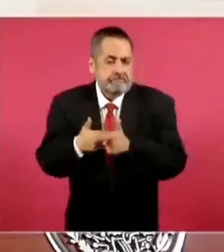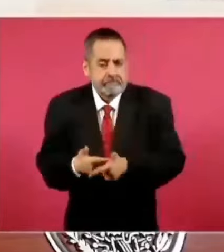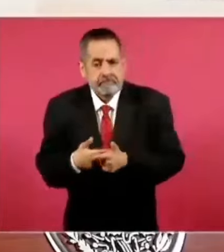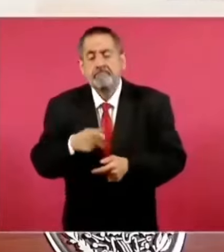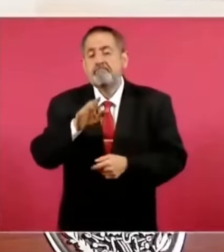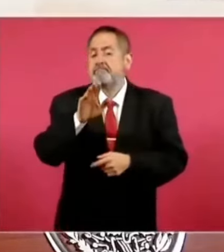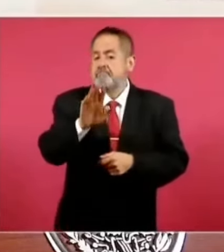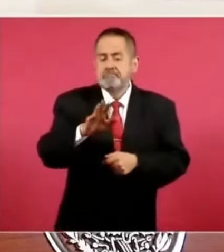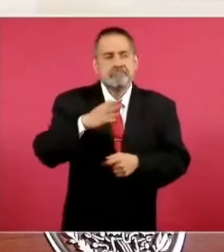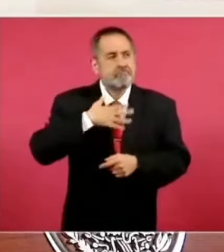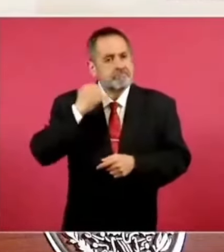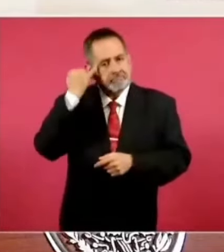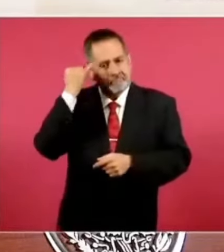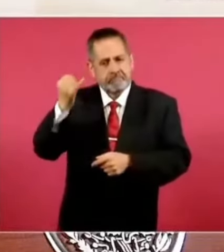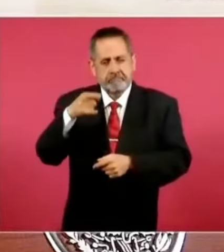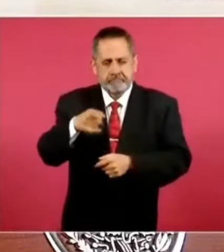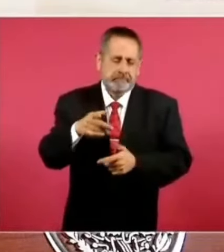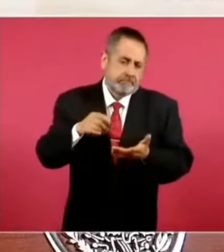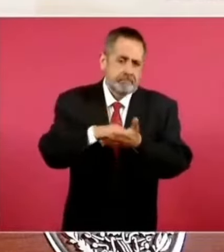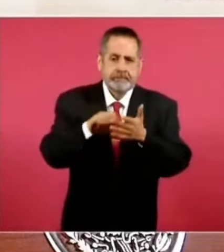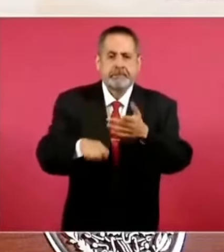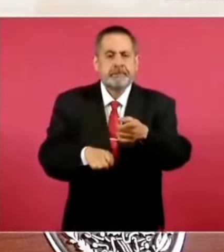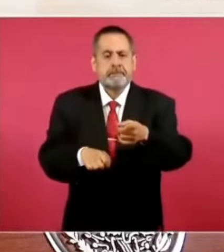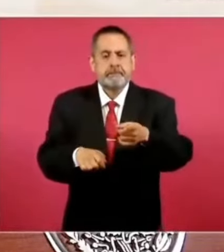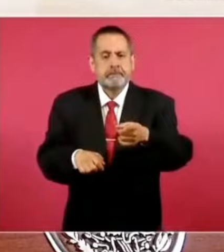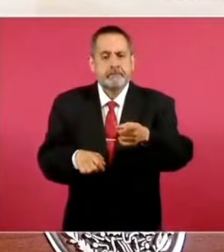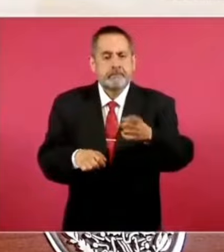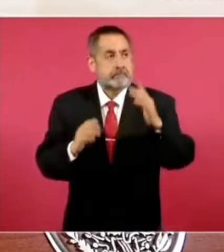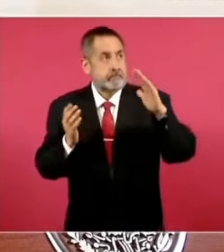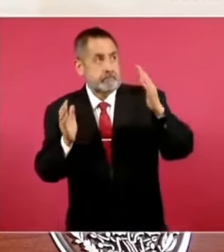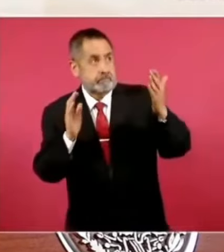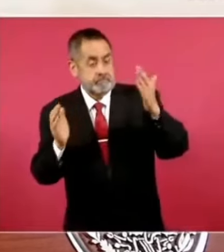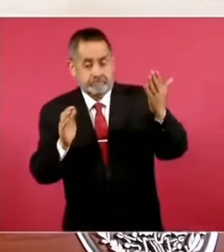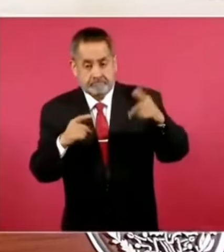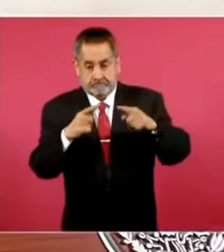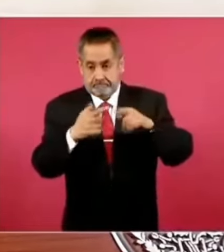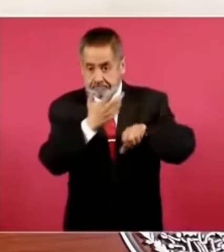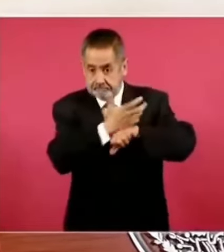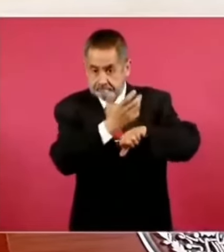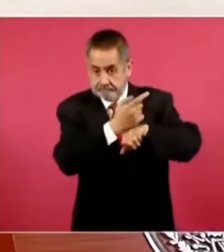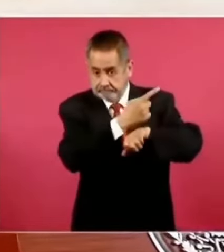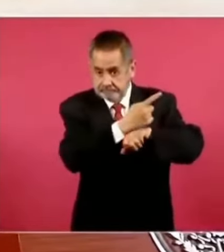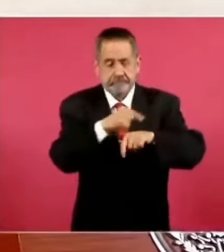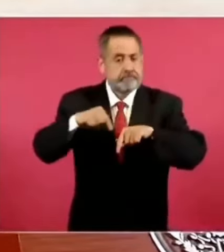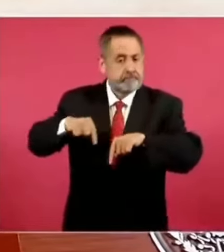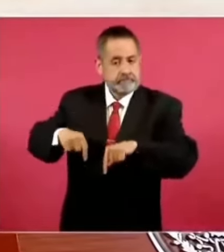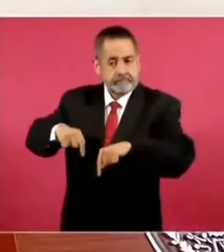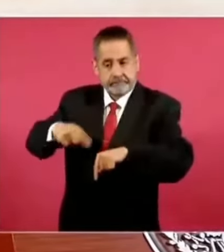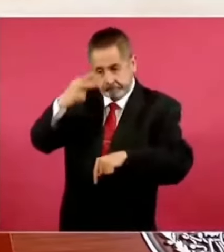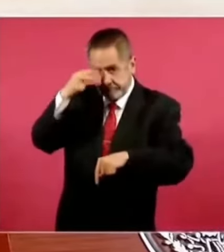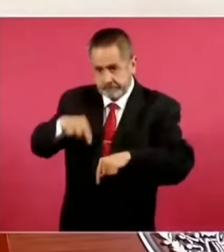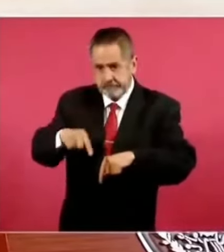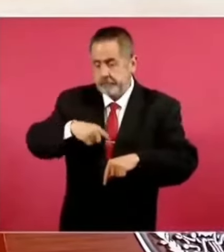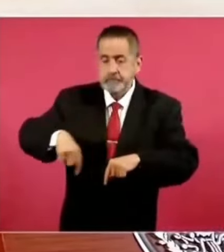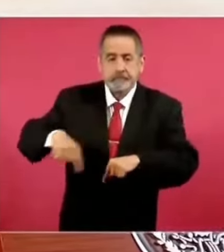que en comparación con Estados Unidos, el consumo en México